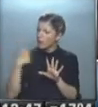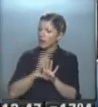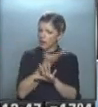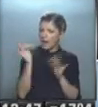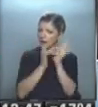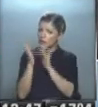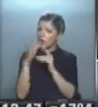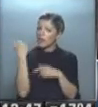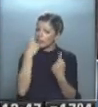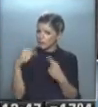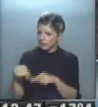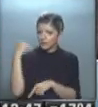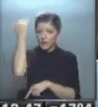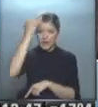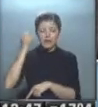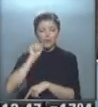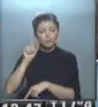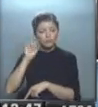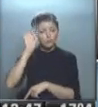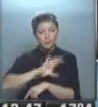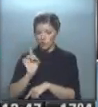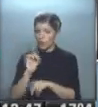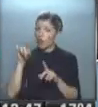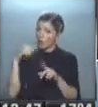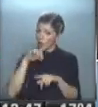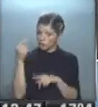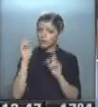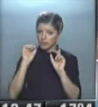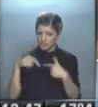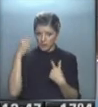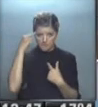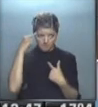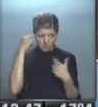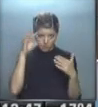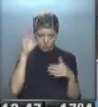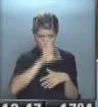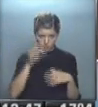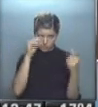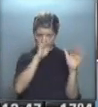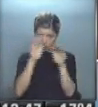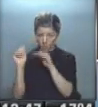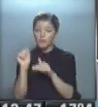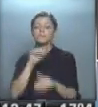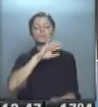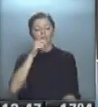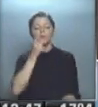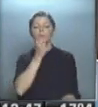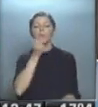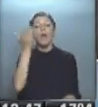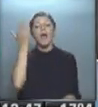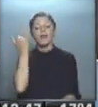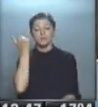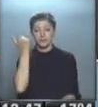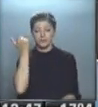es específicamente el Islam, el hecho de... Y sociedades, claro, también, exactamente. Porque acá, antes de votar, antes de por